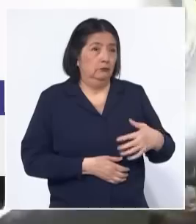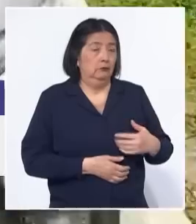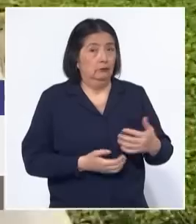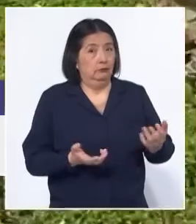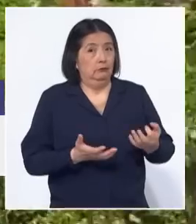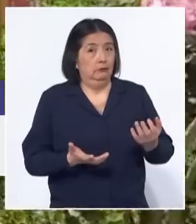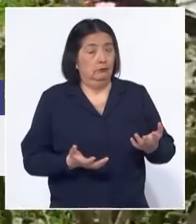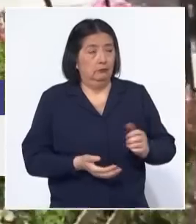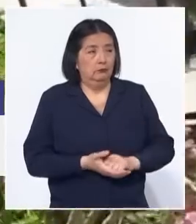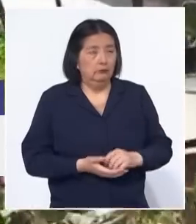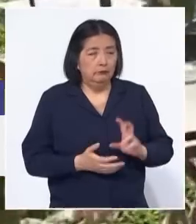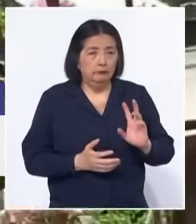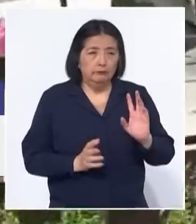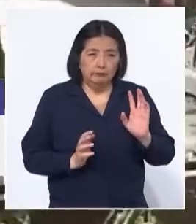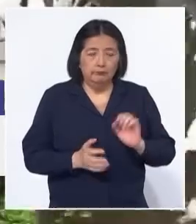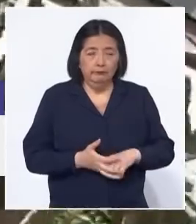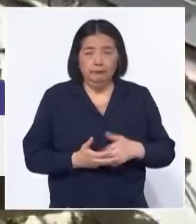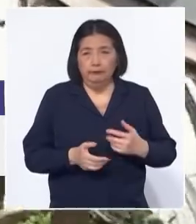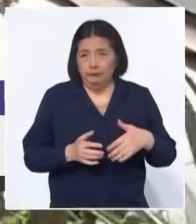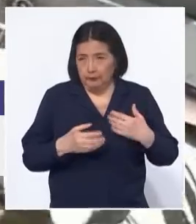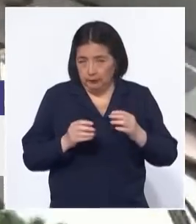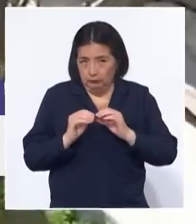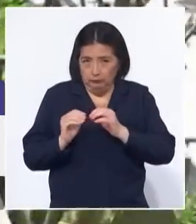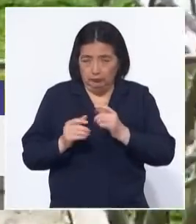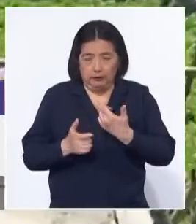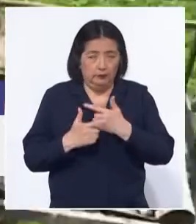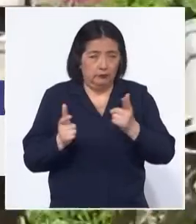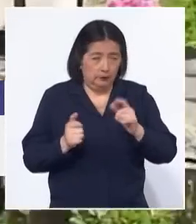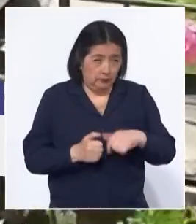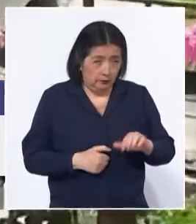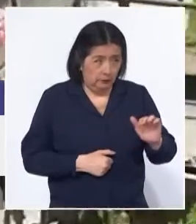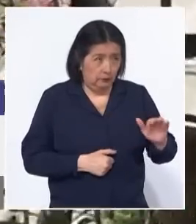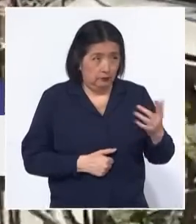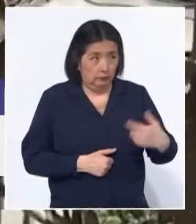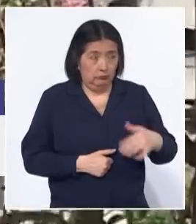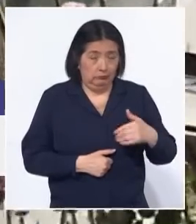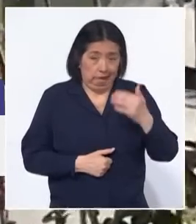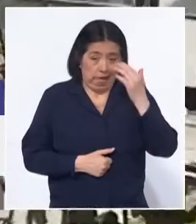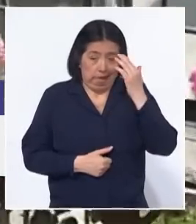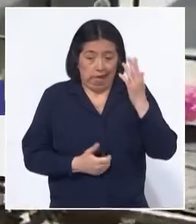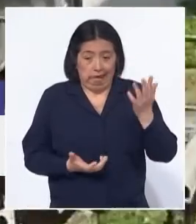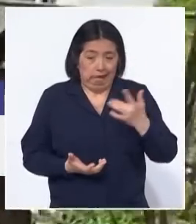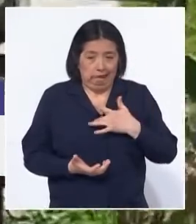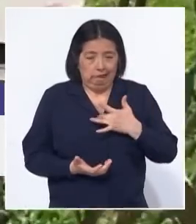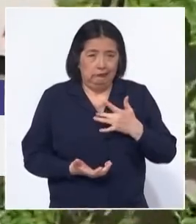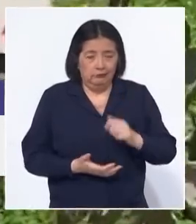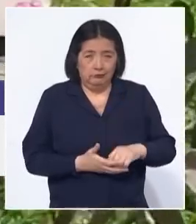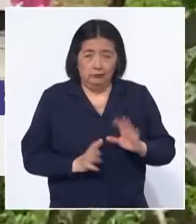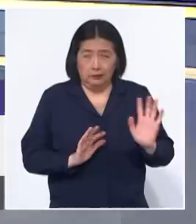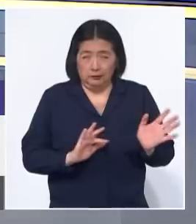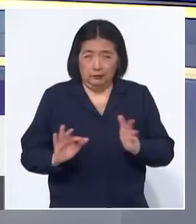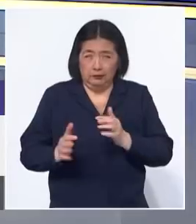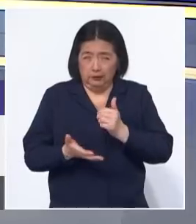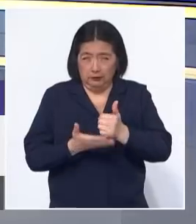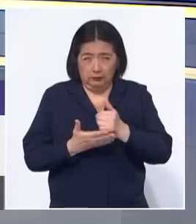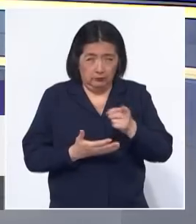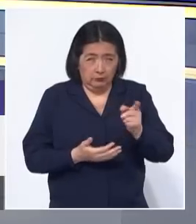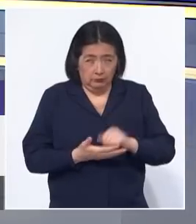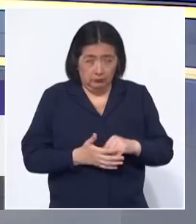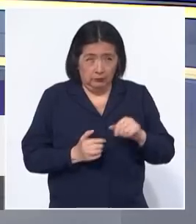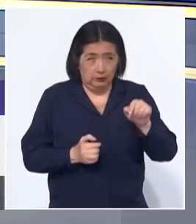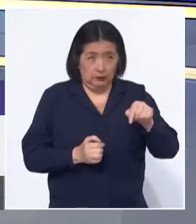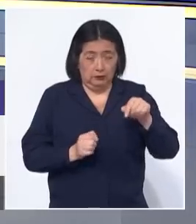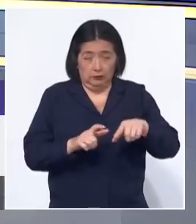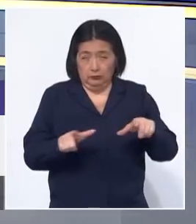esperamos se pueda tomar todas las cartas en el asunto para liberar a esta menor. No imaginamos lo que está viviendo. Claro que sí. Carla, ayúdame, tú que estás en la